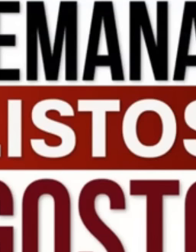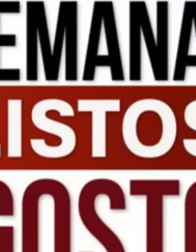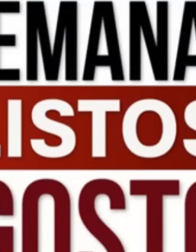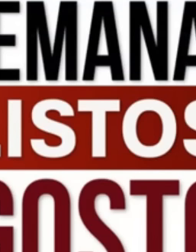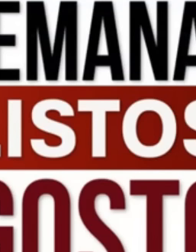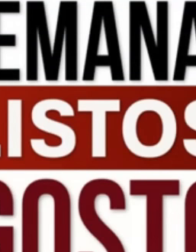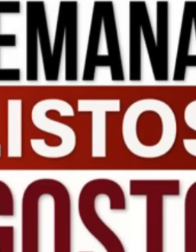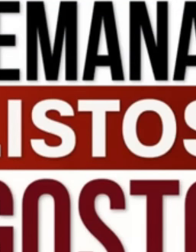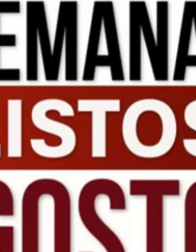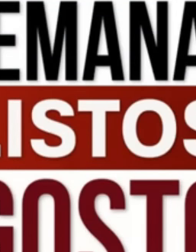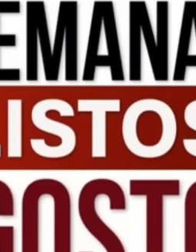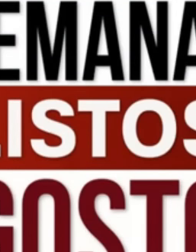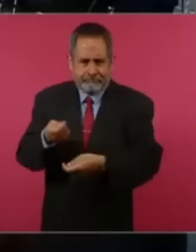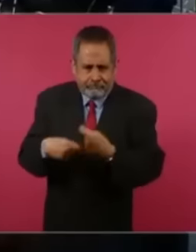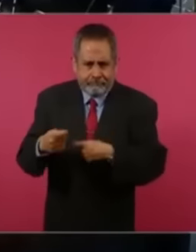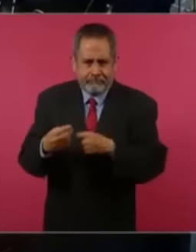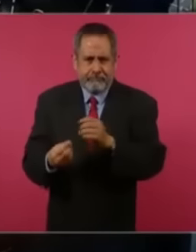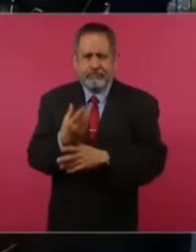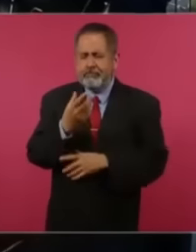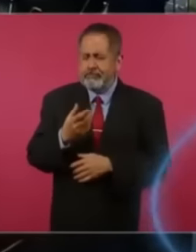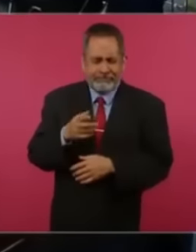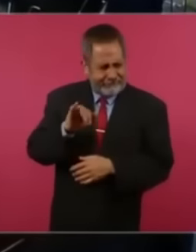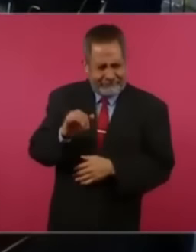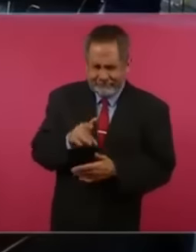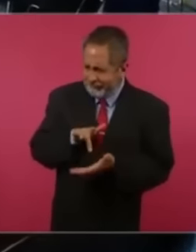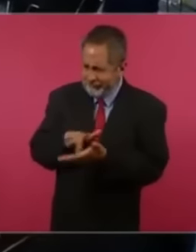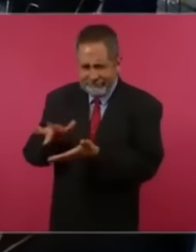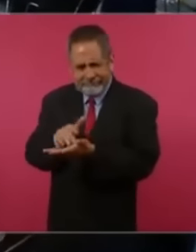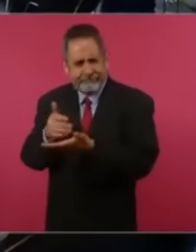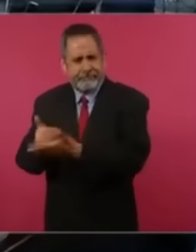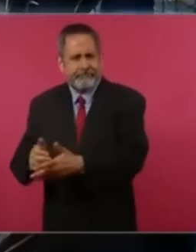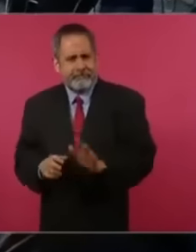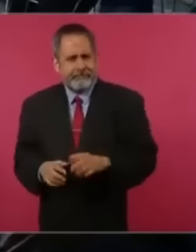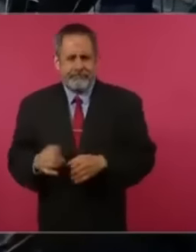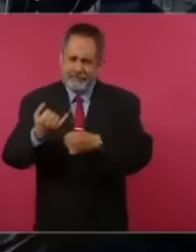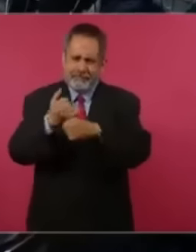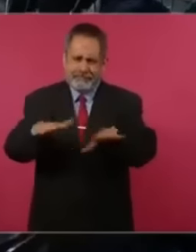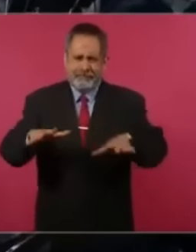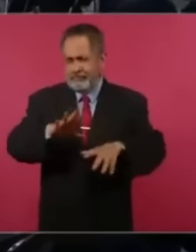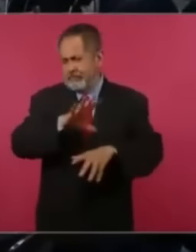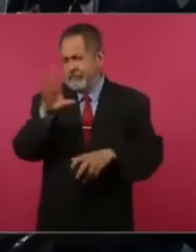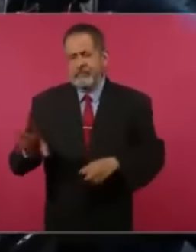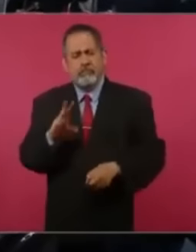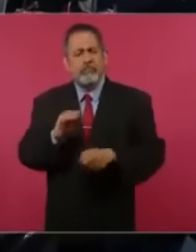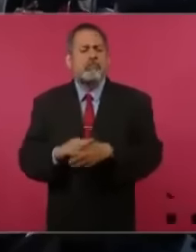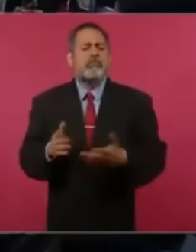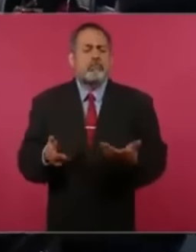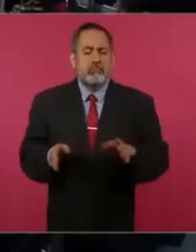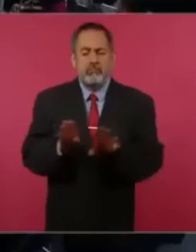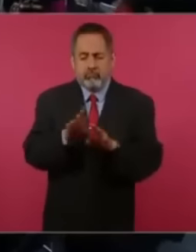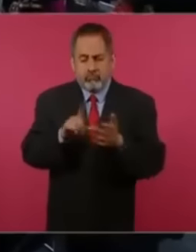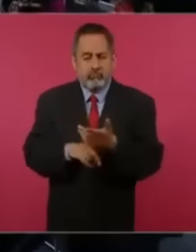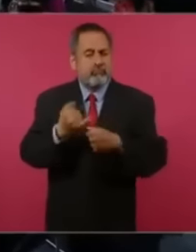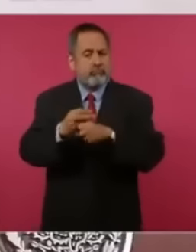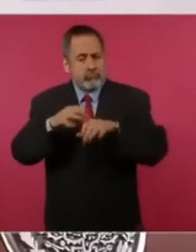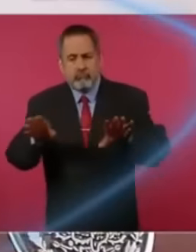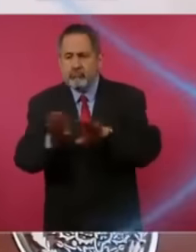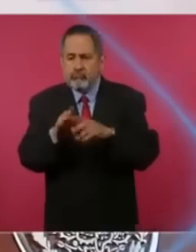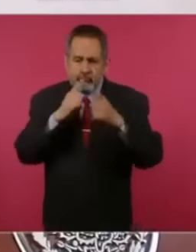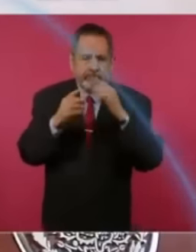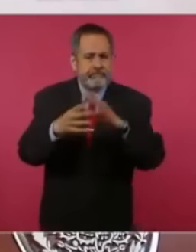estar al frente del país? Y toda la información de cuándo se dispersan los